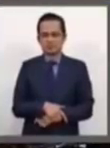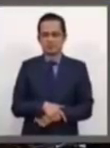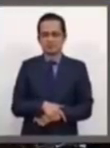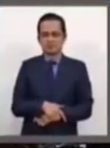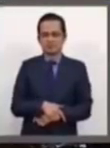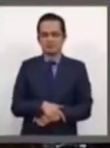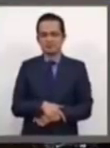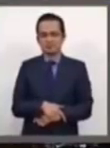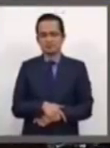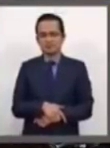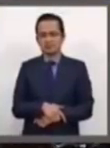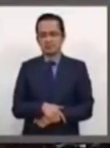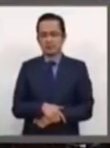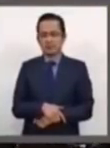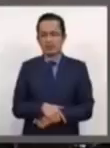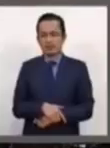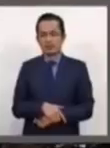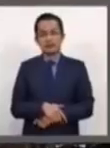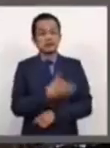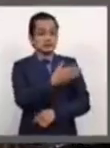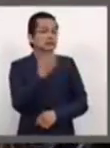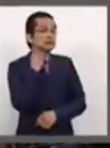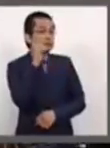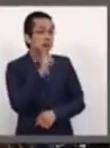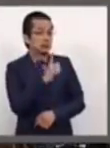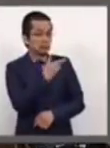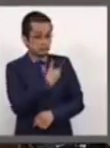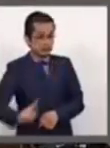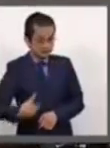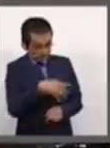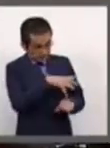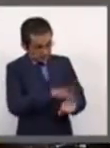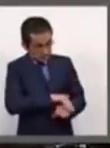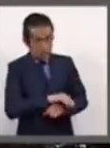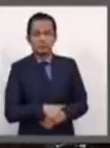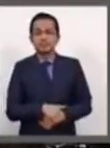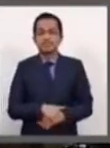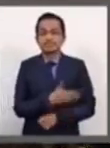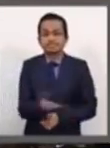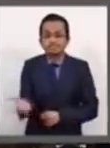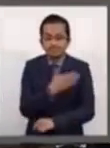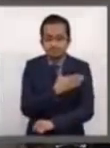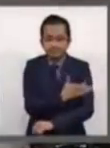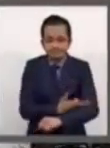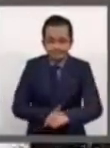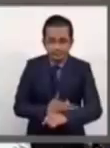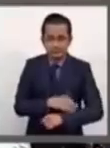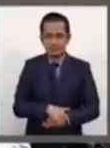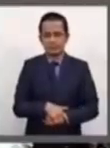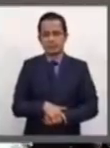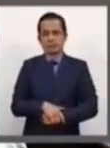Con su permiso, diputada presidenta, buenas tardes. Hoy en la agenda